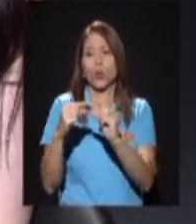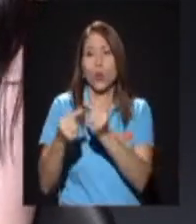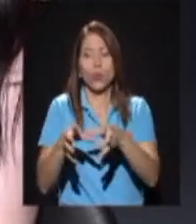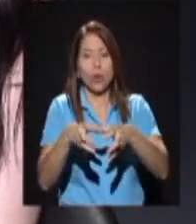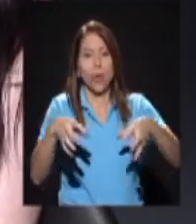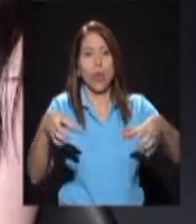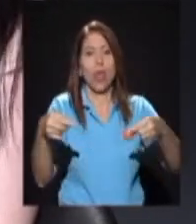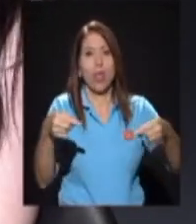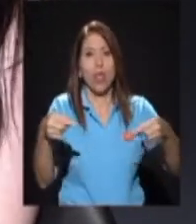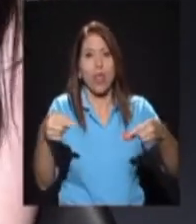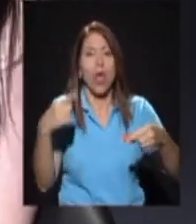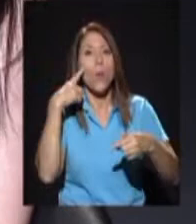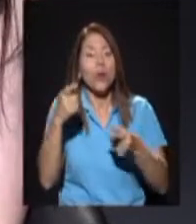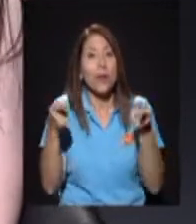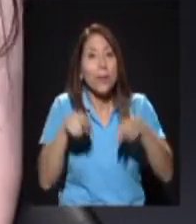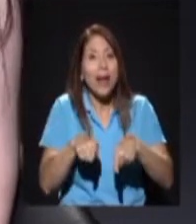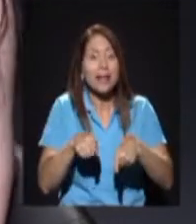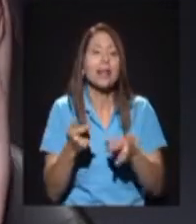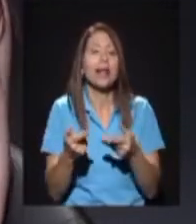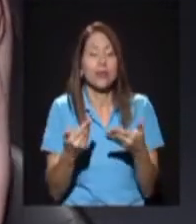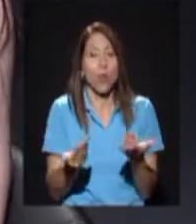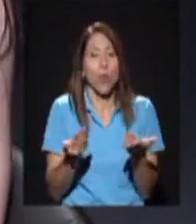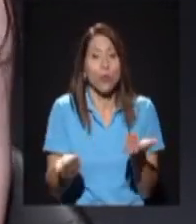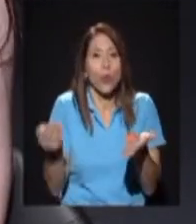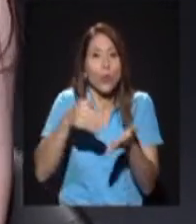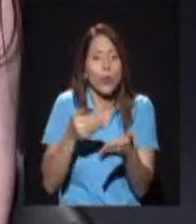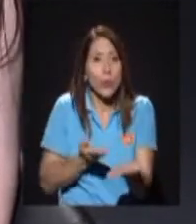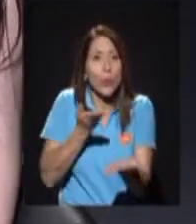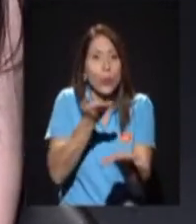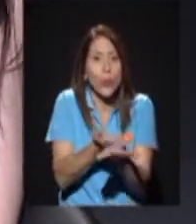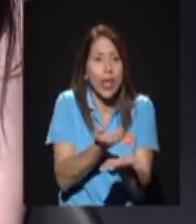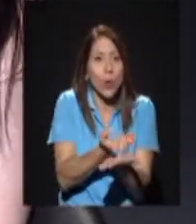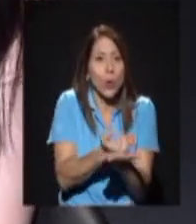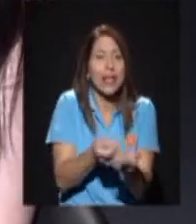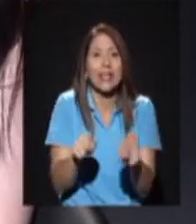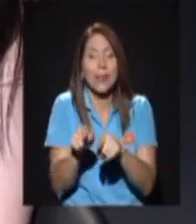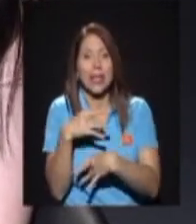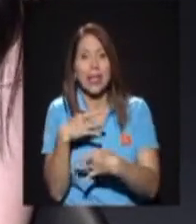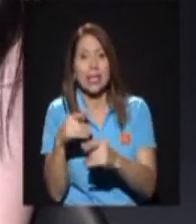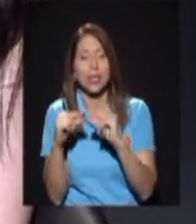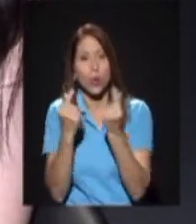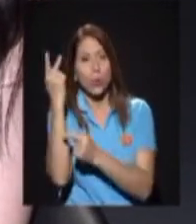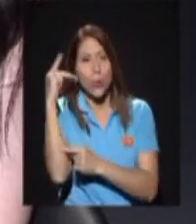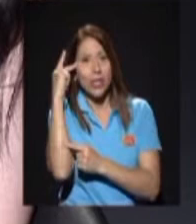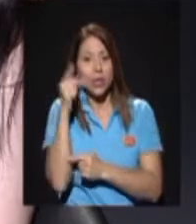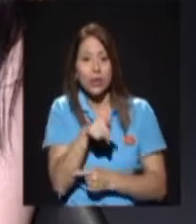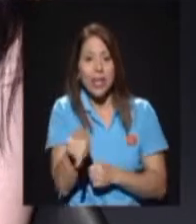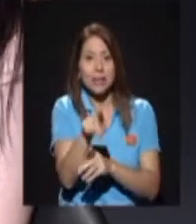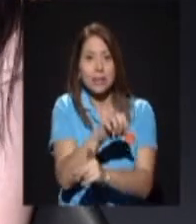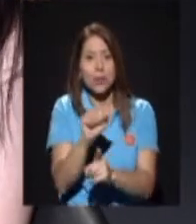recomposición no solo económica, sino de los intereses y los grupos políticos. y entonces cómo esa recomposición